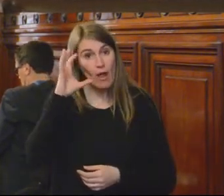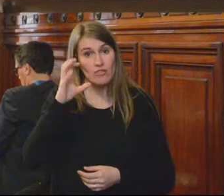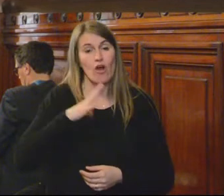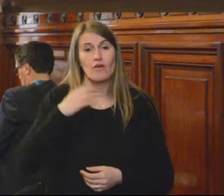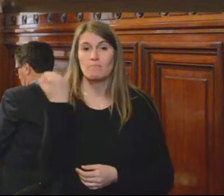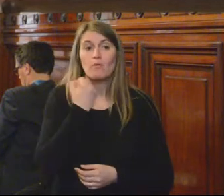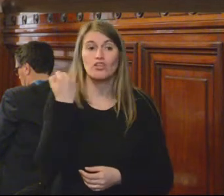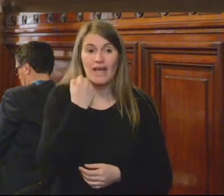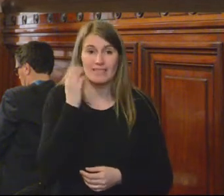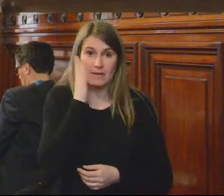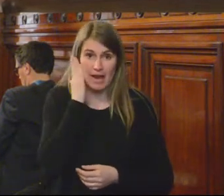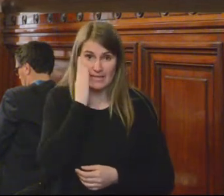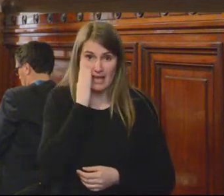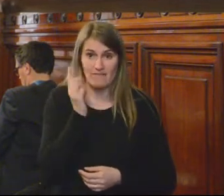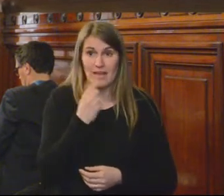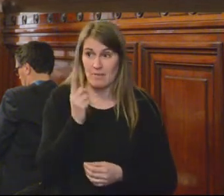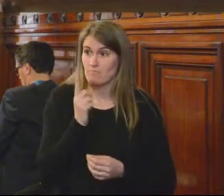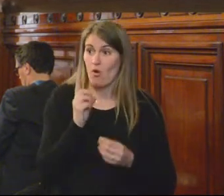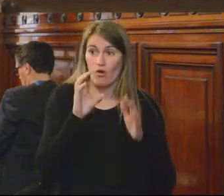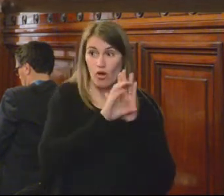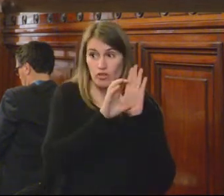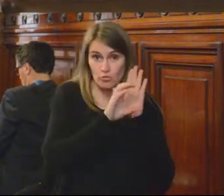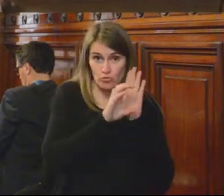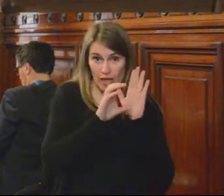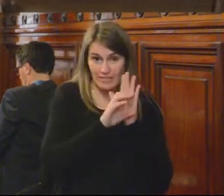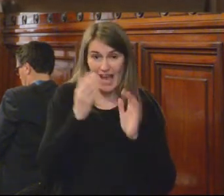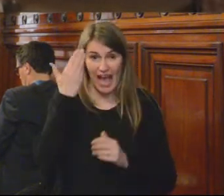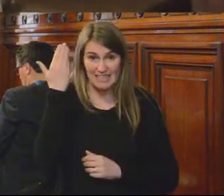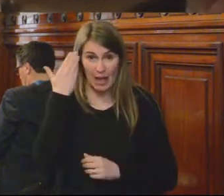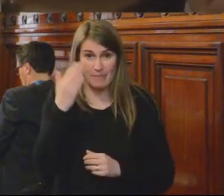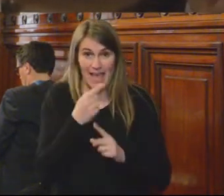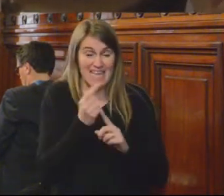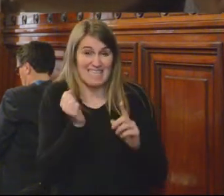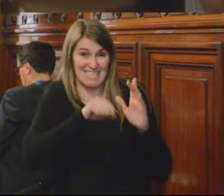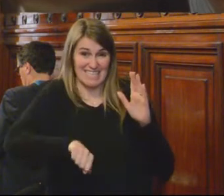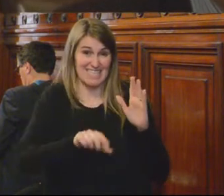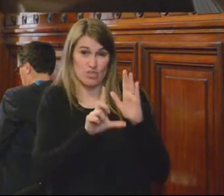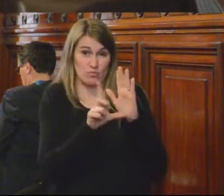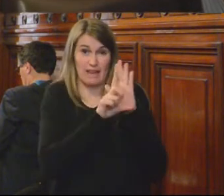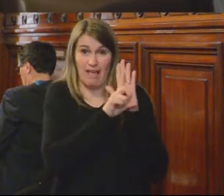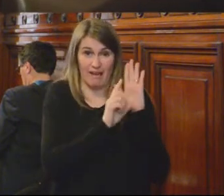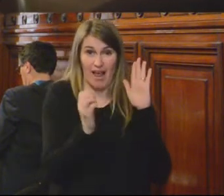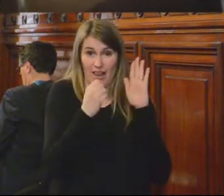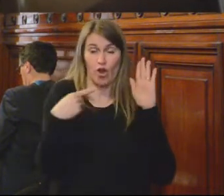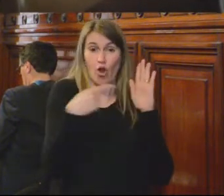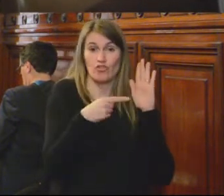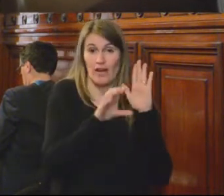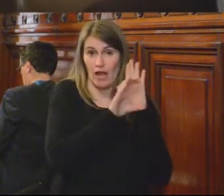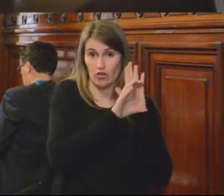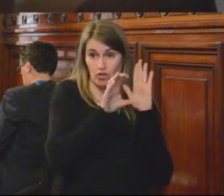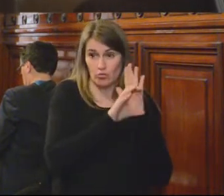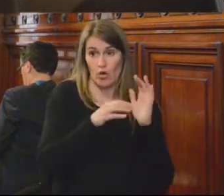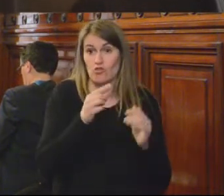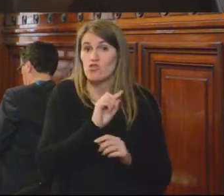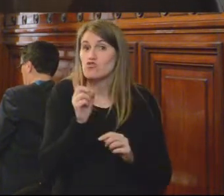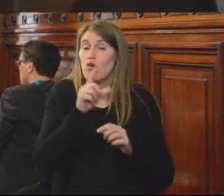que la convocatoria a la Asamblea Nacional Constituyente fue en sí misma inconstitucional e ilegal. La ANC no fue convocada por el